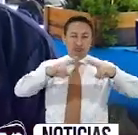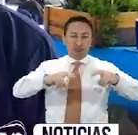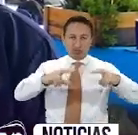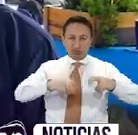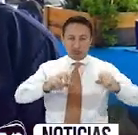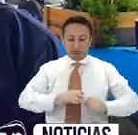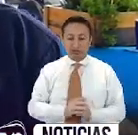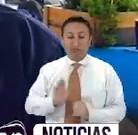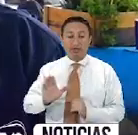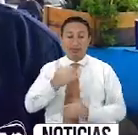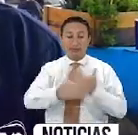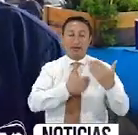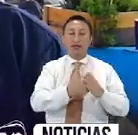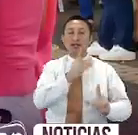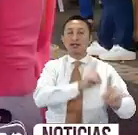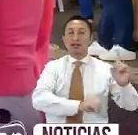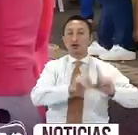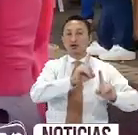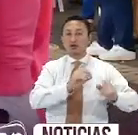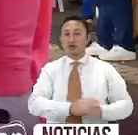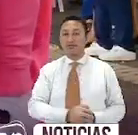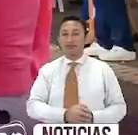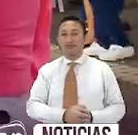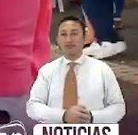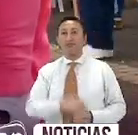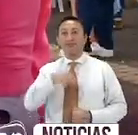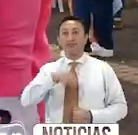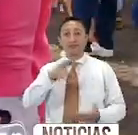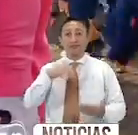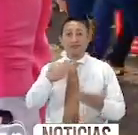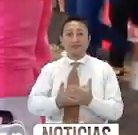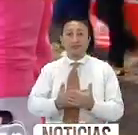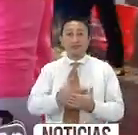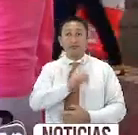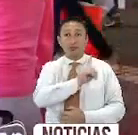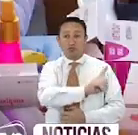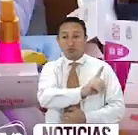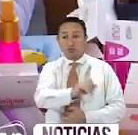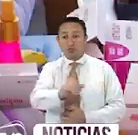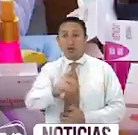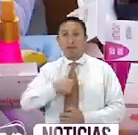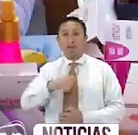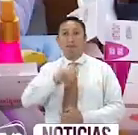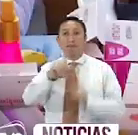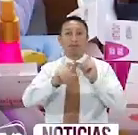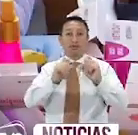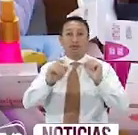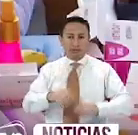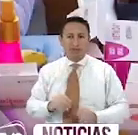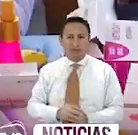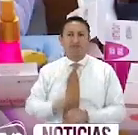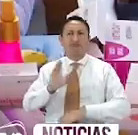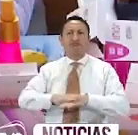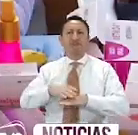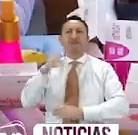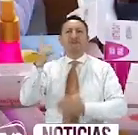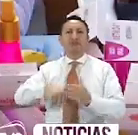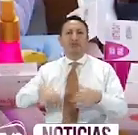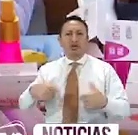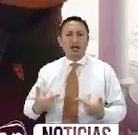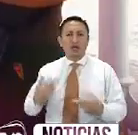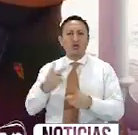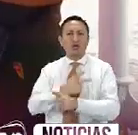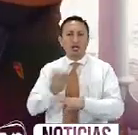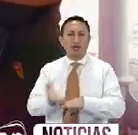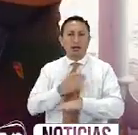un diagnóstico definitivo. Y ellas que visitaron cada uno de los puntos de información para estar al tanto de las causas, consecuencias, prevención